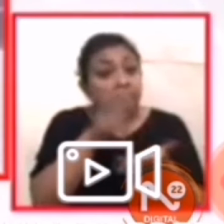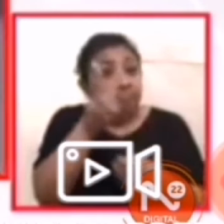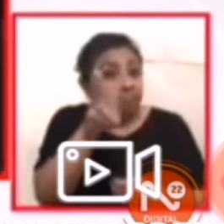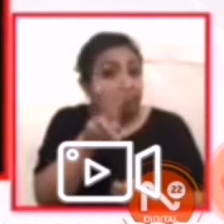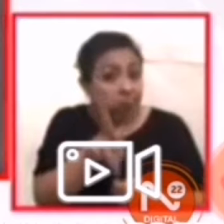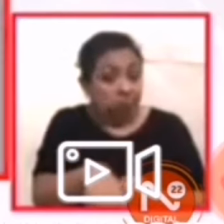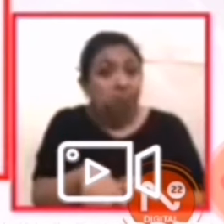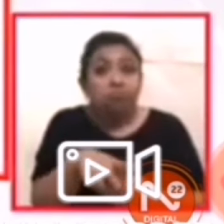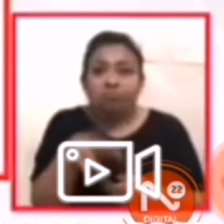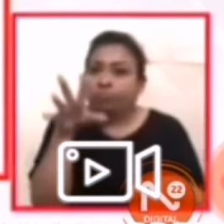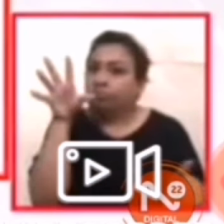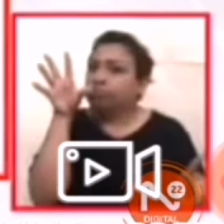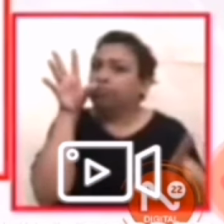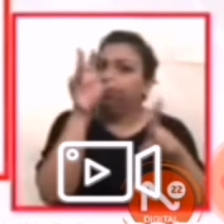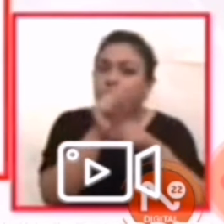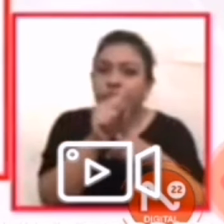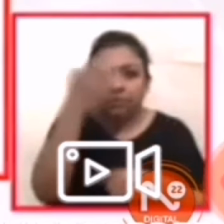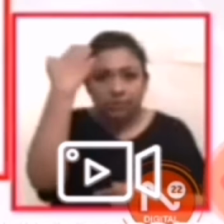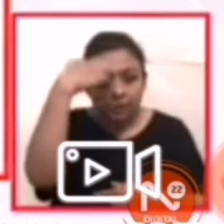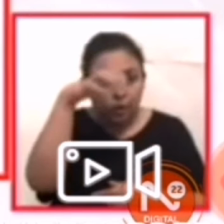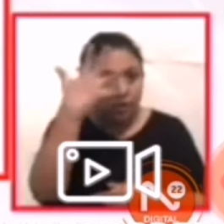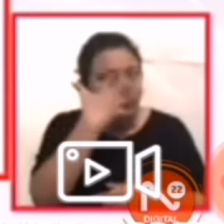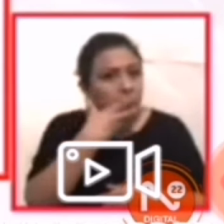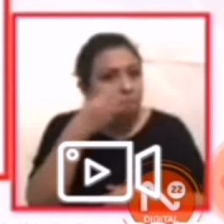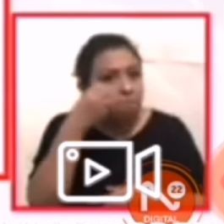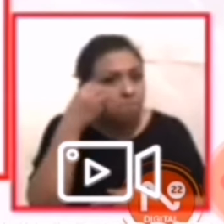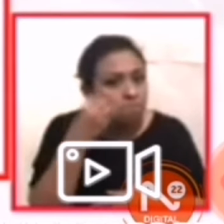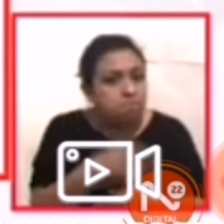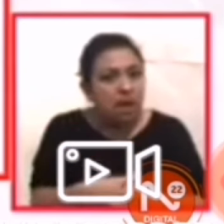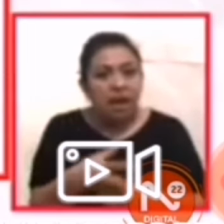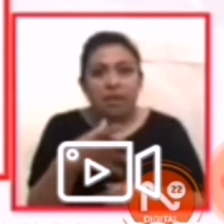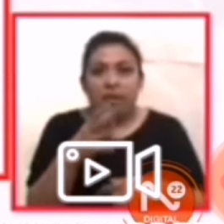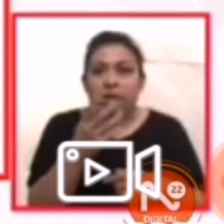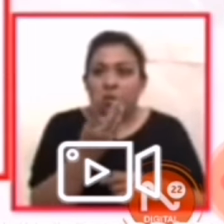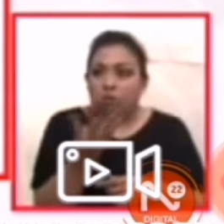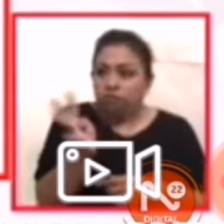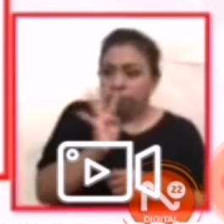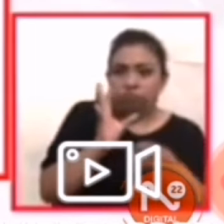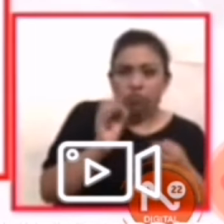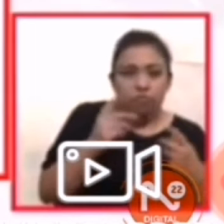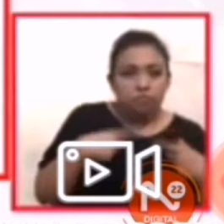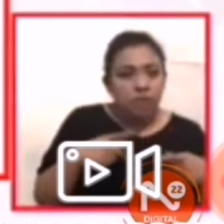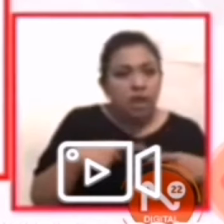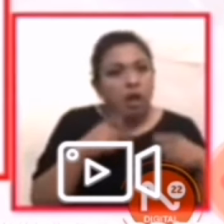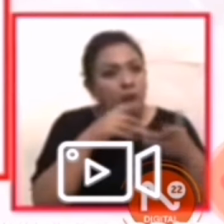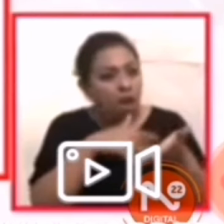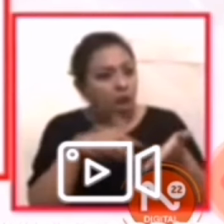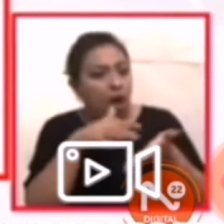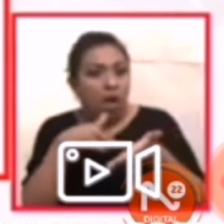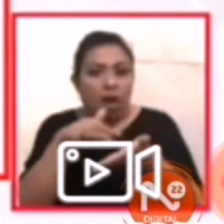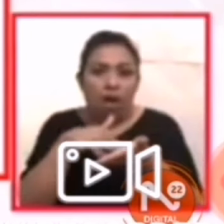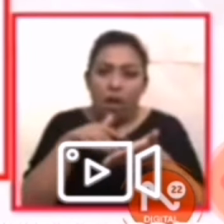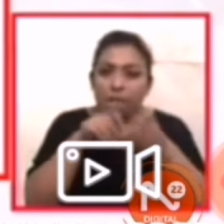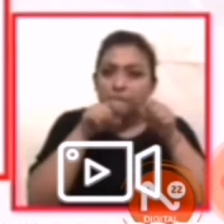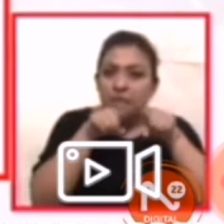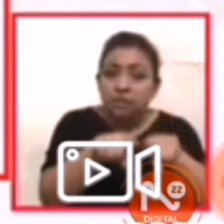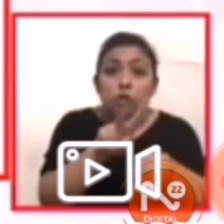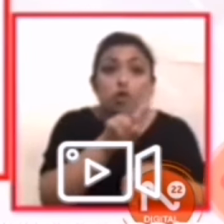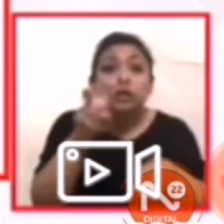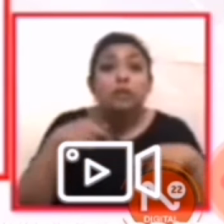que es un reto, es un experimento maravilloso, coral, ¿no? Es una lectura coral y 200 personas